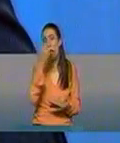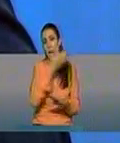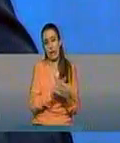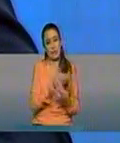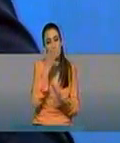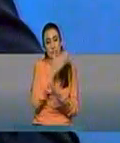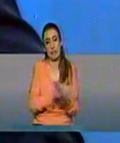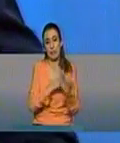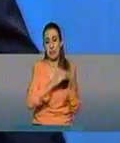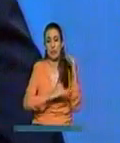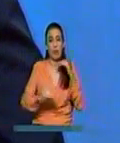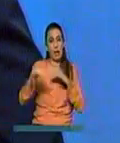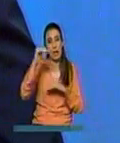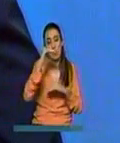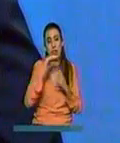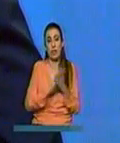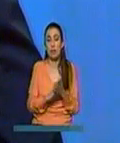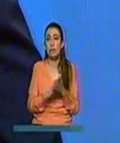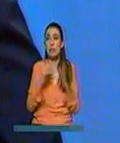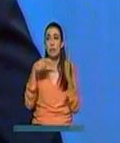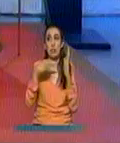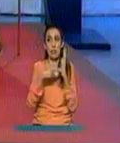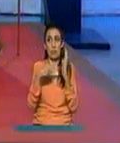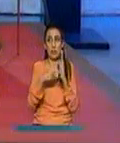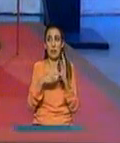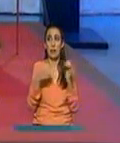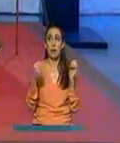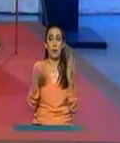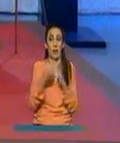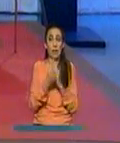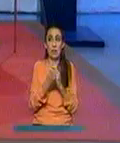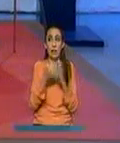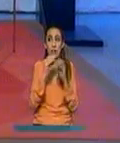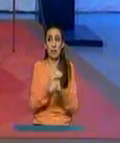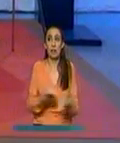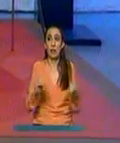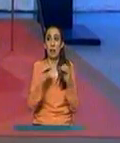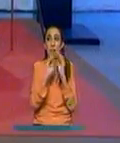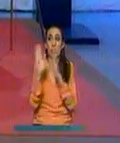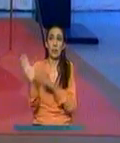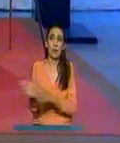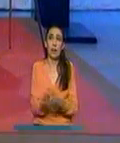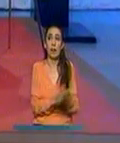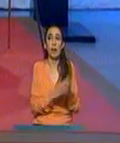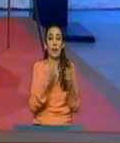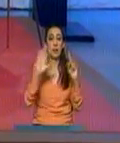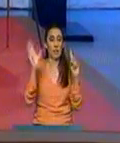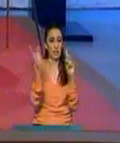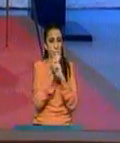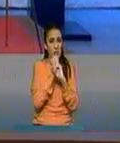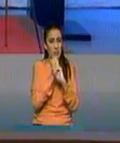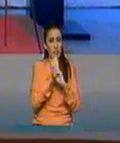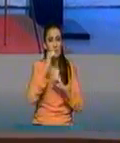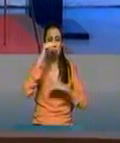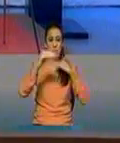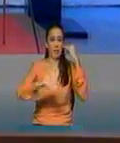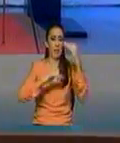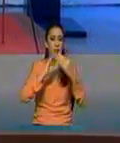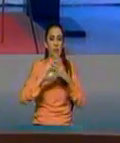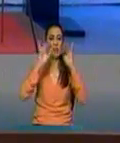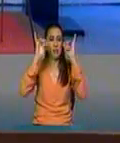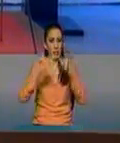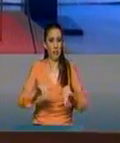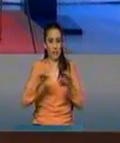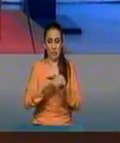un incremento de ICE y que nos iba a impactar mucho a nosotros. Logró que se mantenga y esa